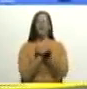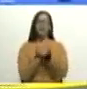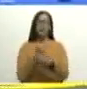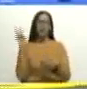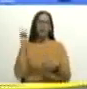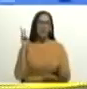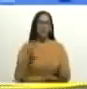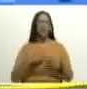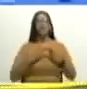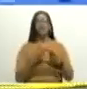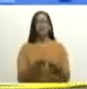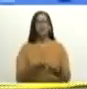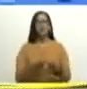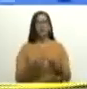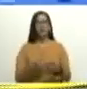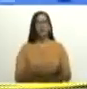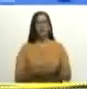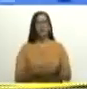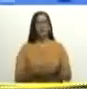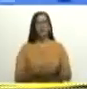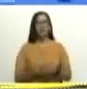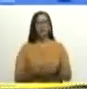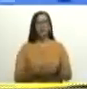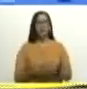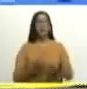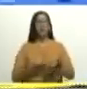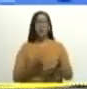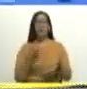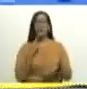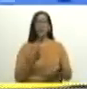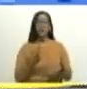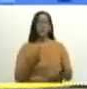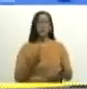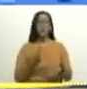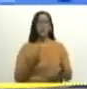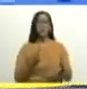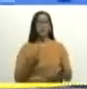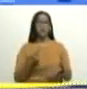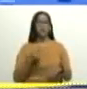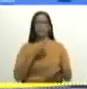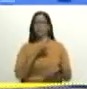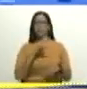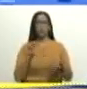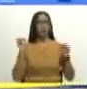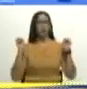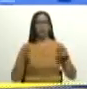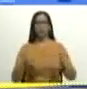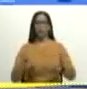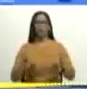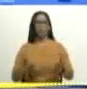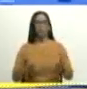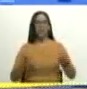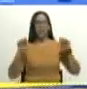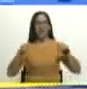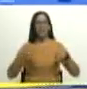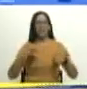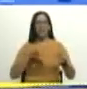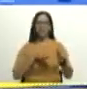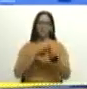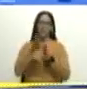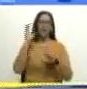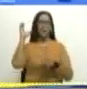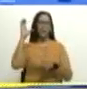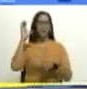Venezuela, por voluntad. Porque dijimos, ni nos vamos ni nos rendimos. Aquí hay que sacar para adelante al